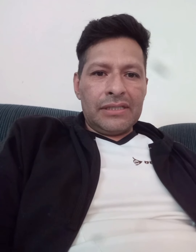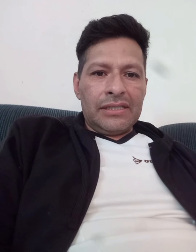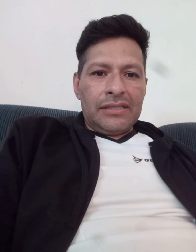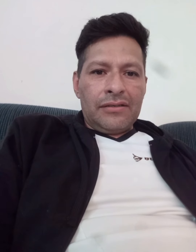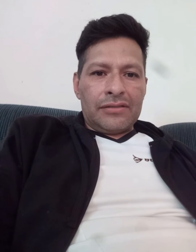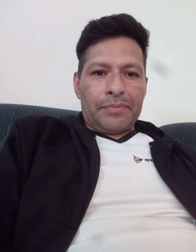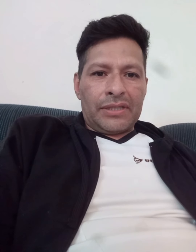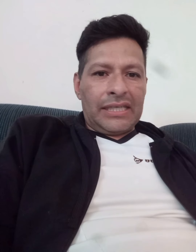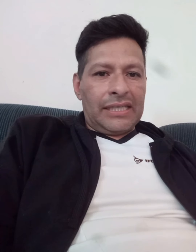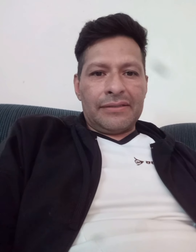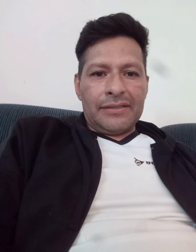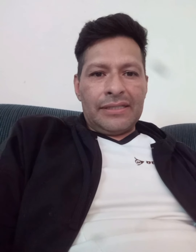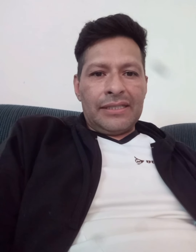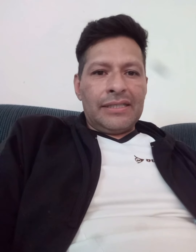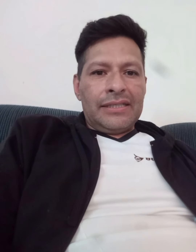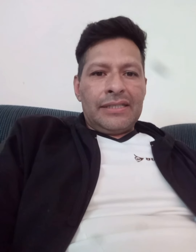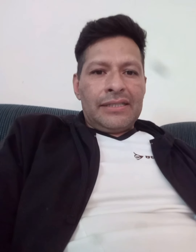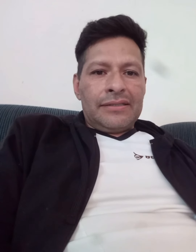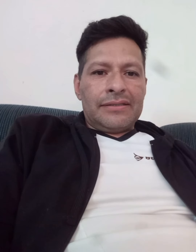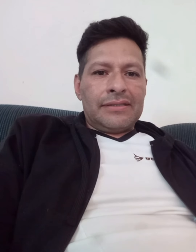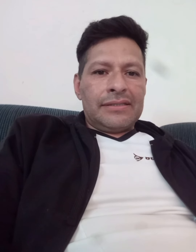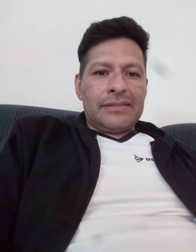saben. O sea, porque